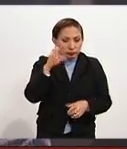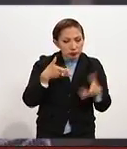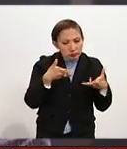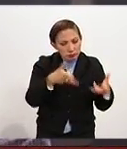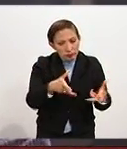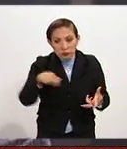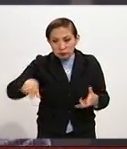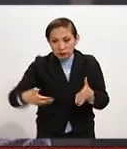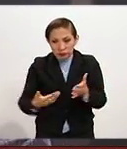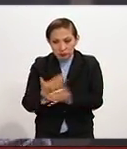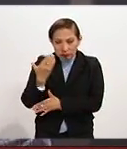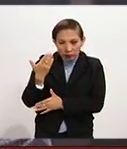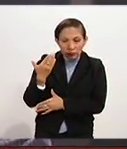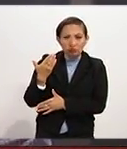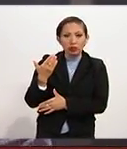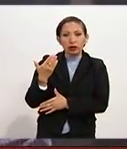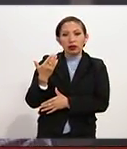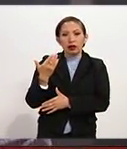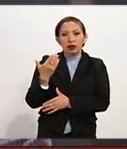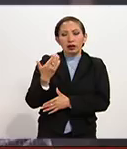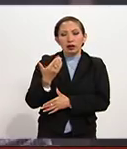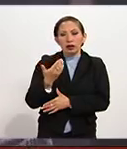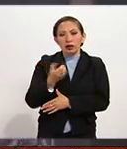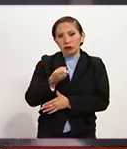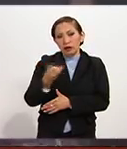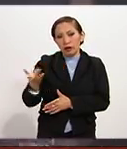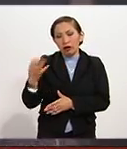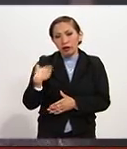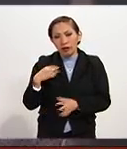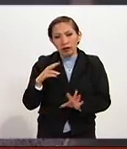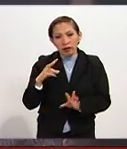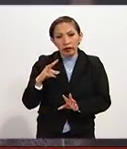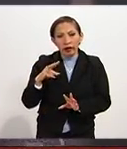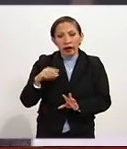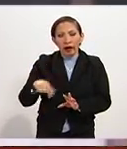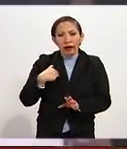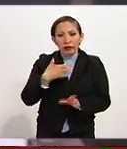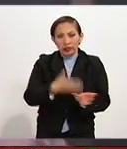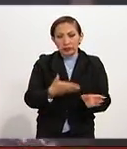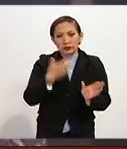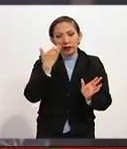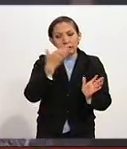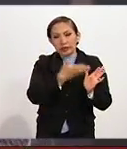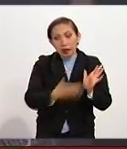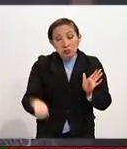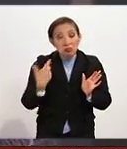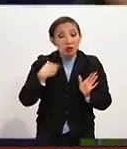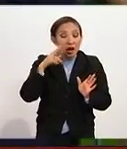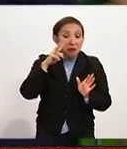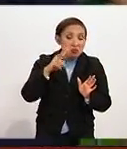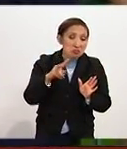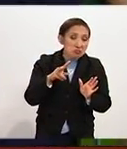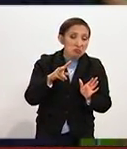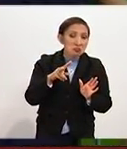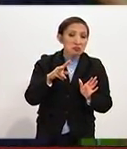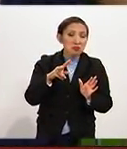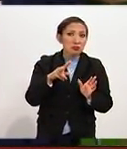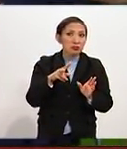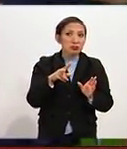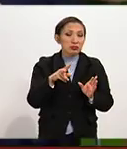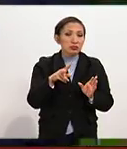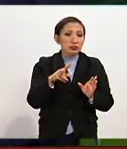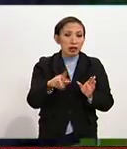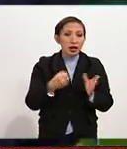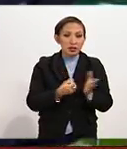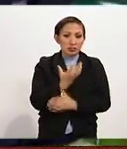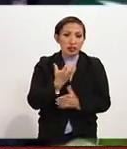y esta mañana, decían que estaban un poco cansados ya de esta cuestión, que era ya previsible que Dilma iba a